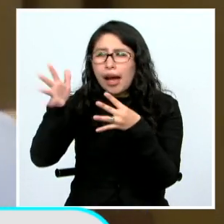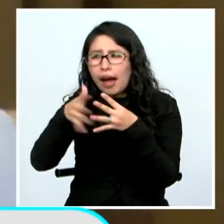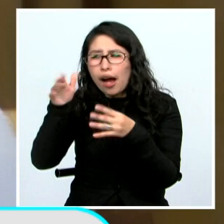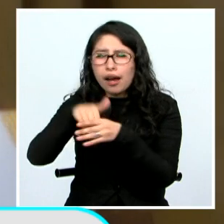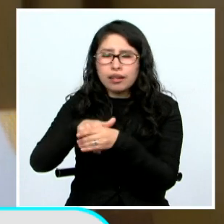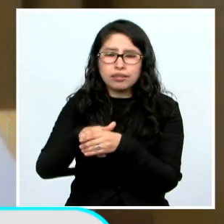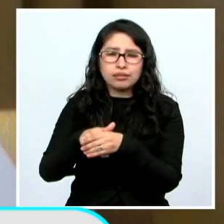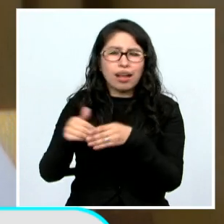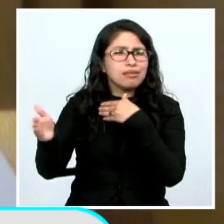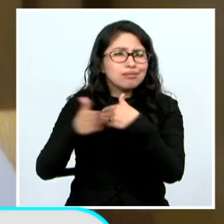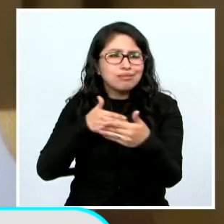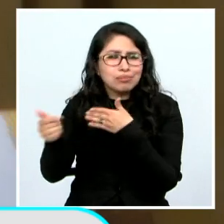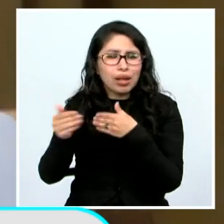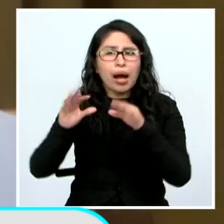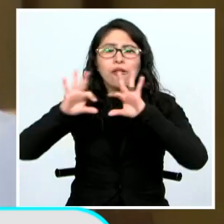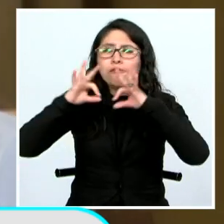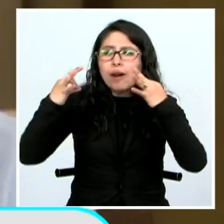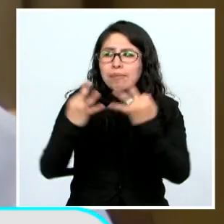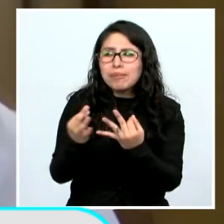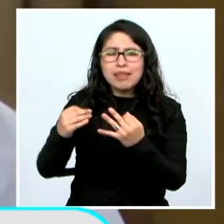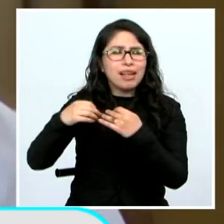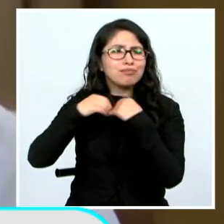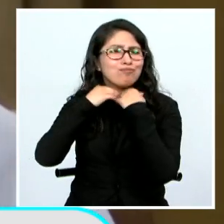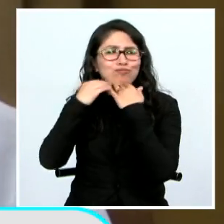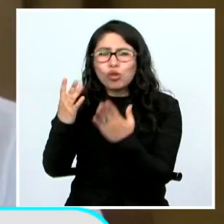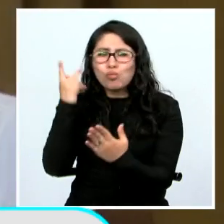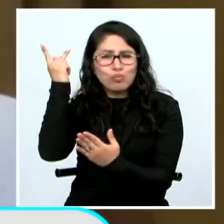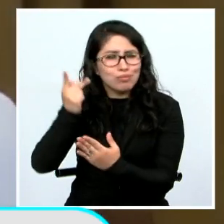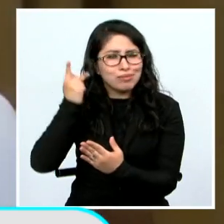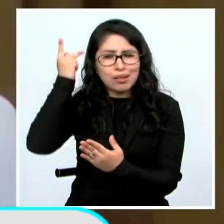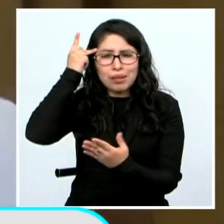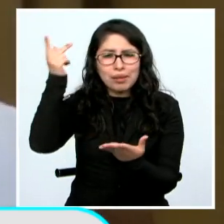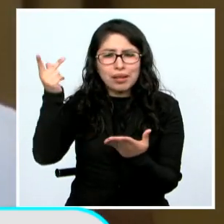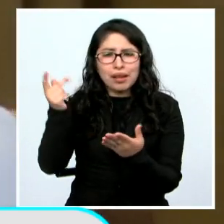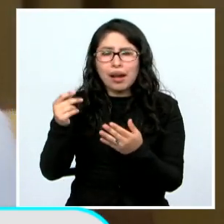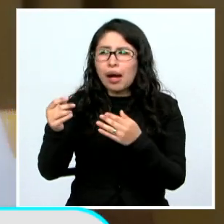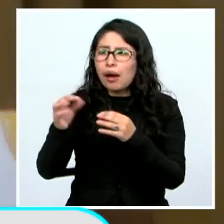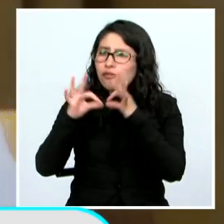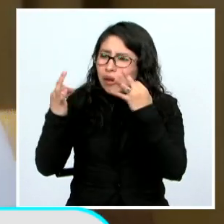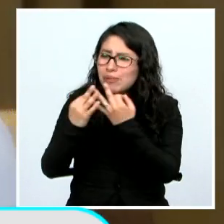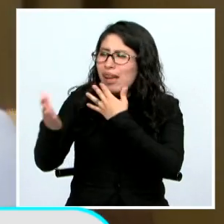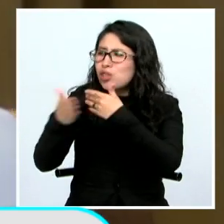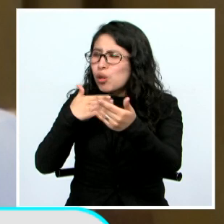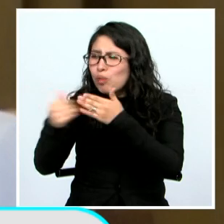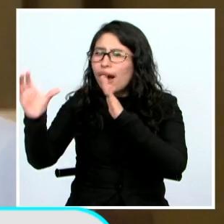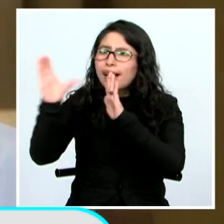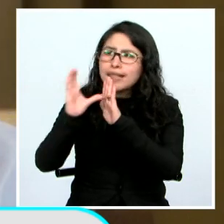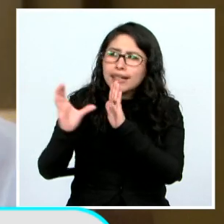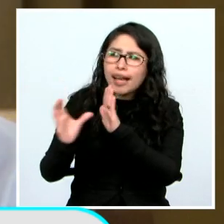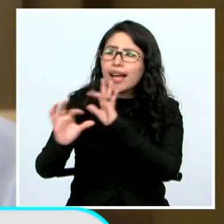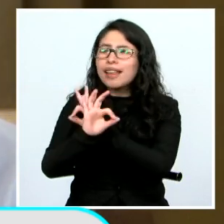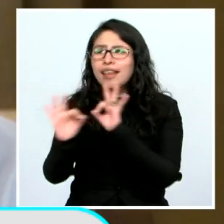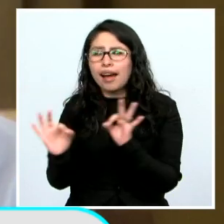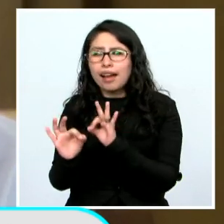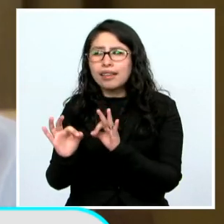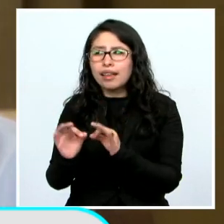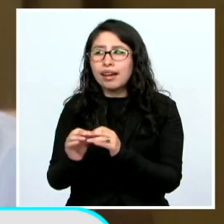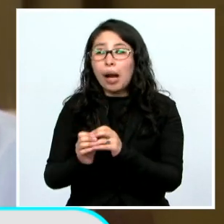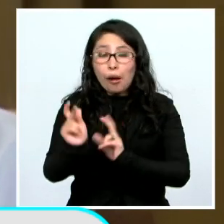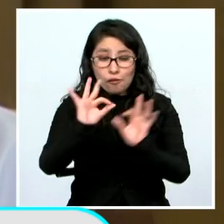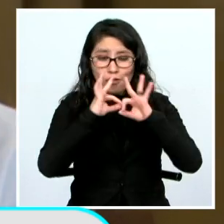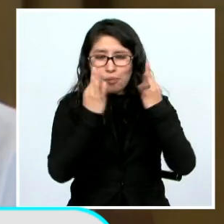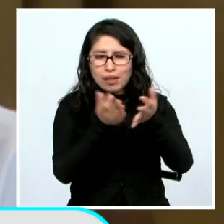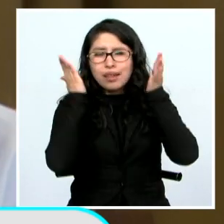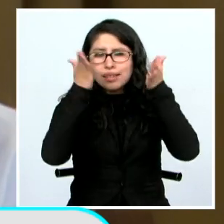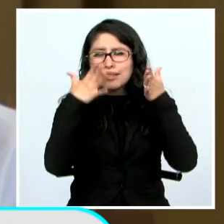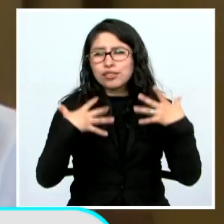no le interesa la política, no le interesan las campañas, no le interesan las candidaturas, sí. Le interesa salud y economía.